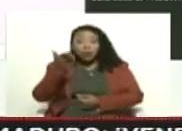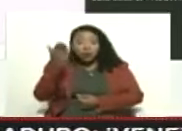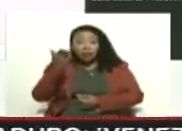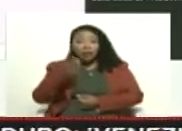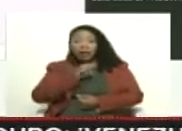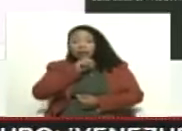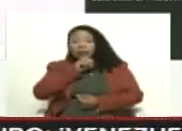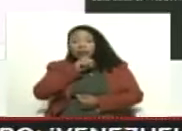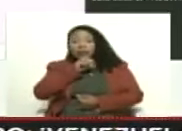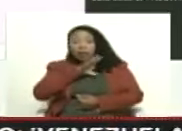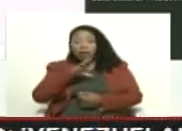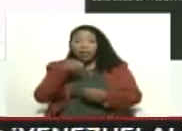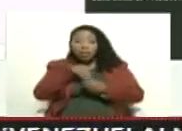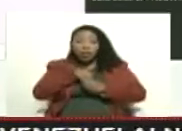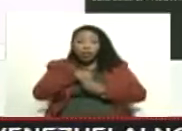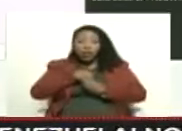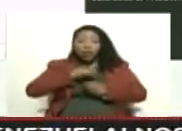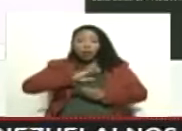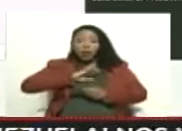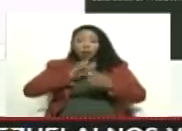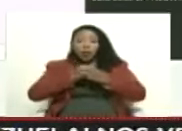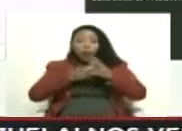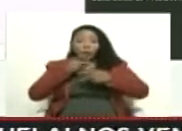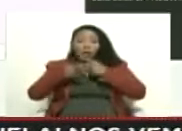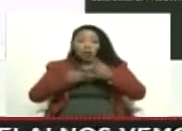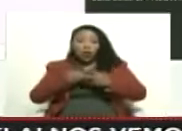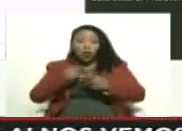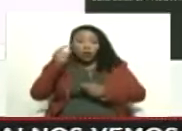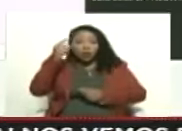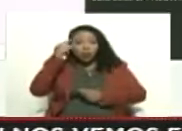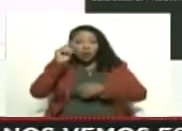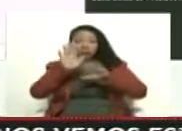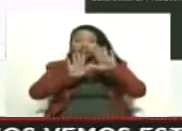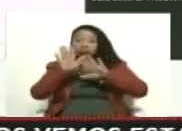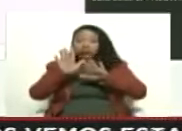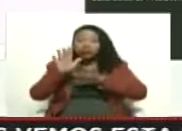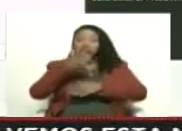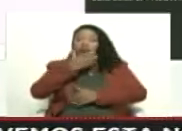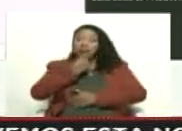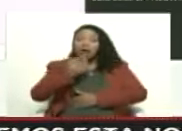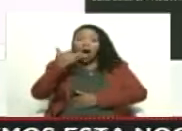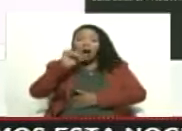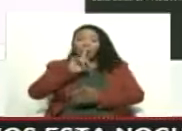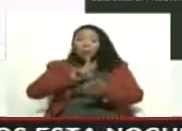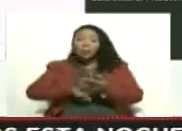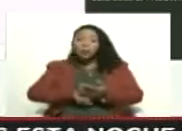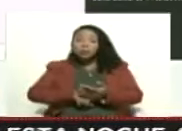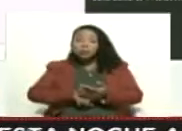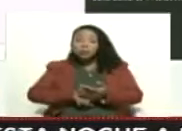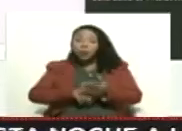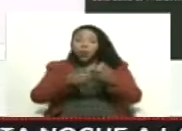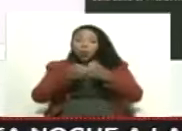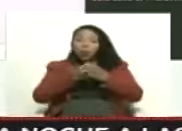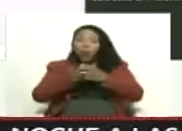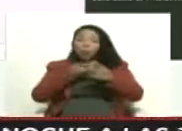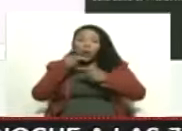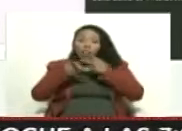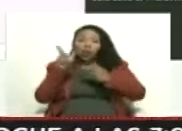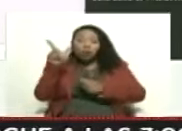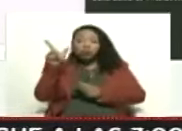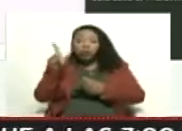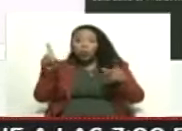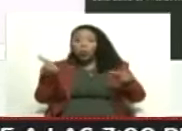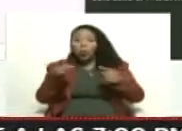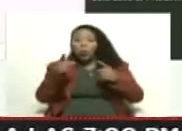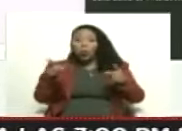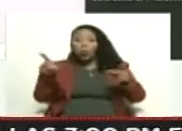de nuestro partido el día 15 de diciembre cumplimos nosotros el partido socialista Unido Venezuela el